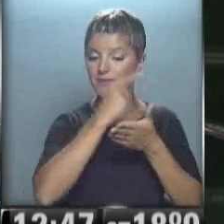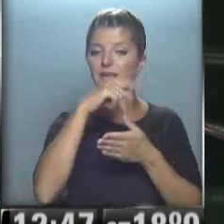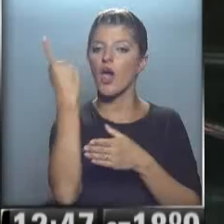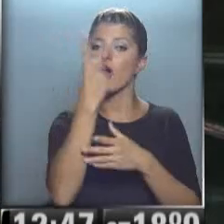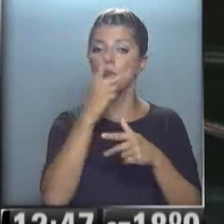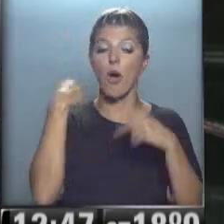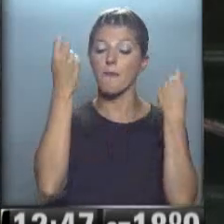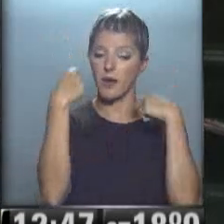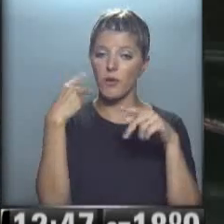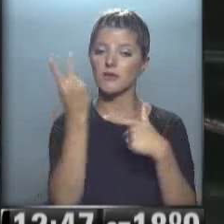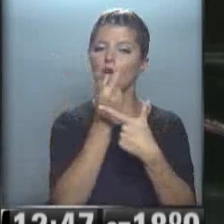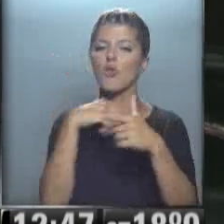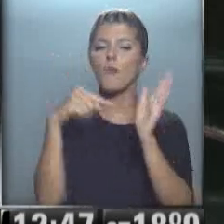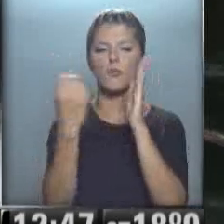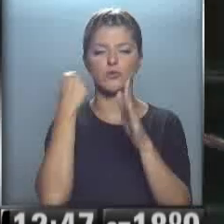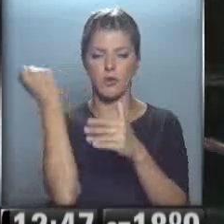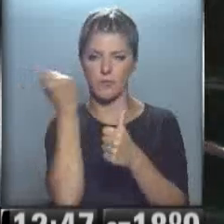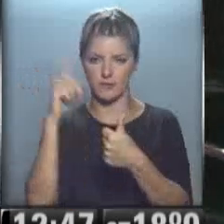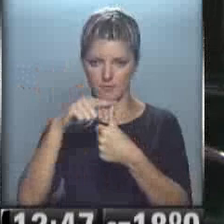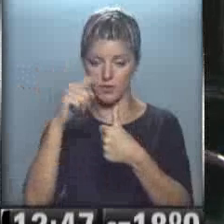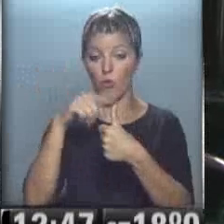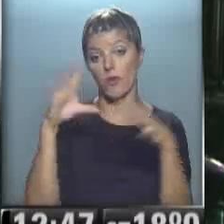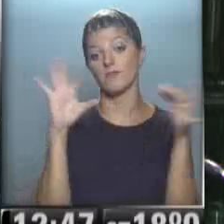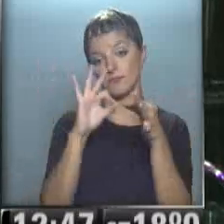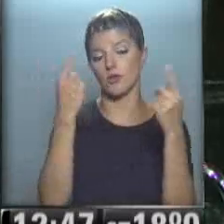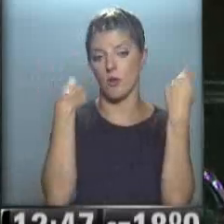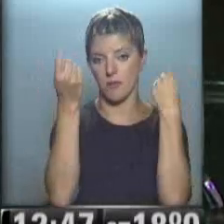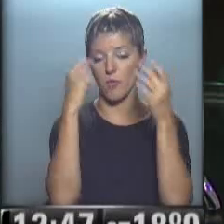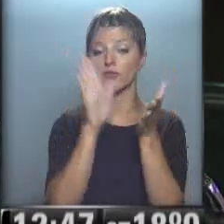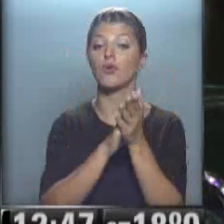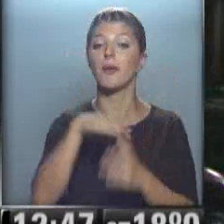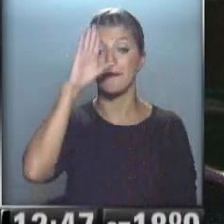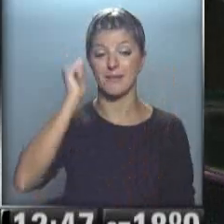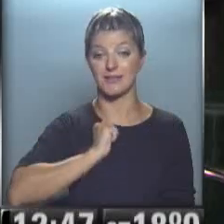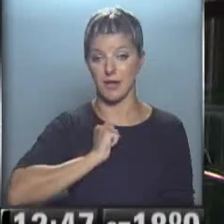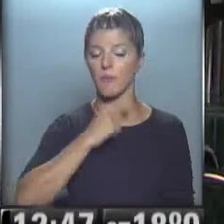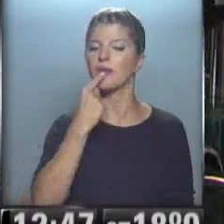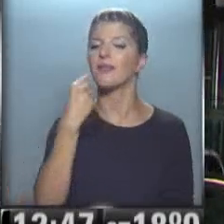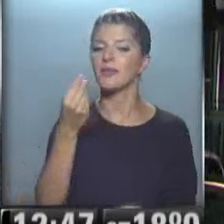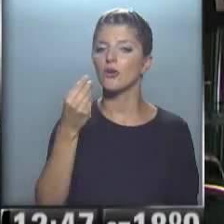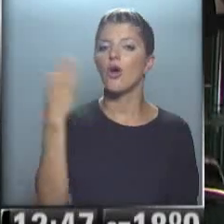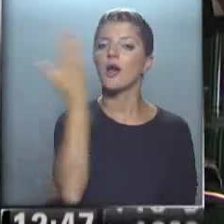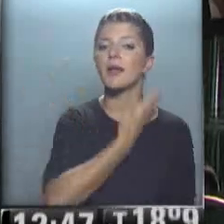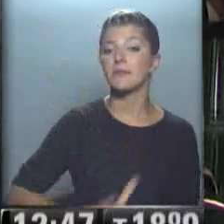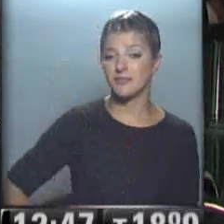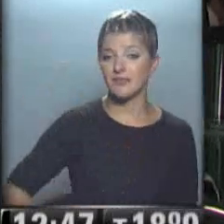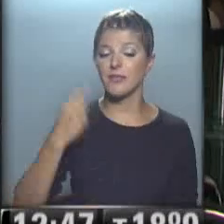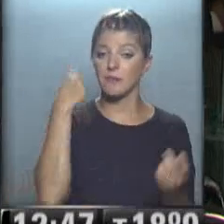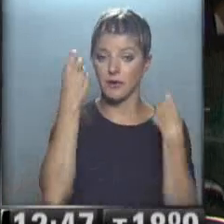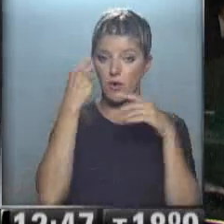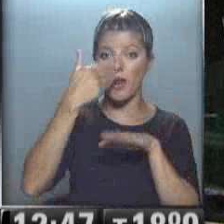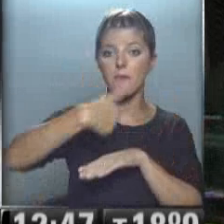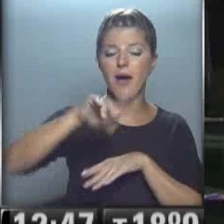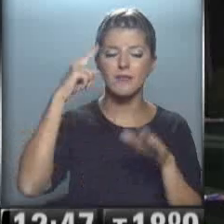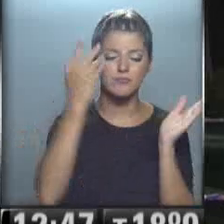una vinculada directamente a ese país y tiene que ver con lo militar porque dijo que con el presidente Horacio están analizando